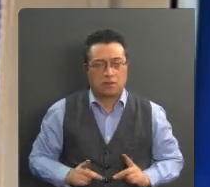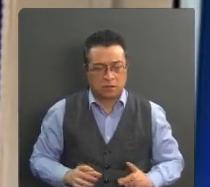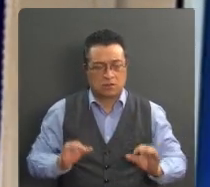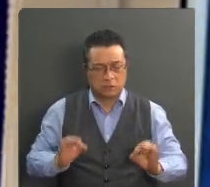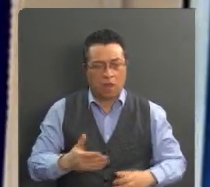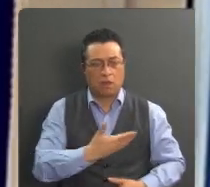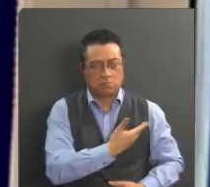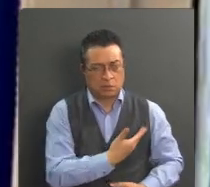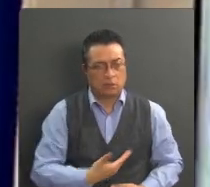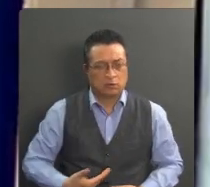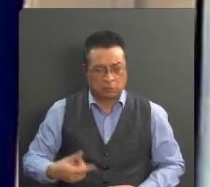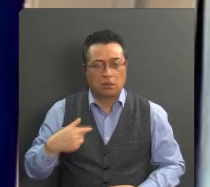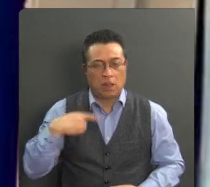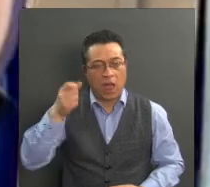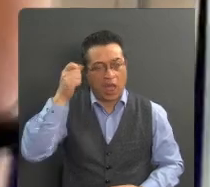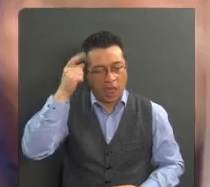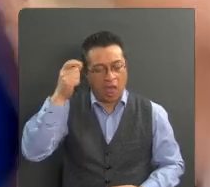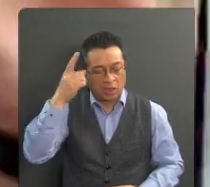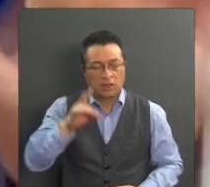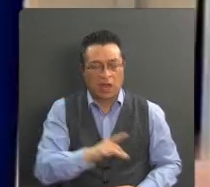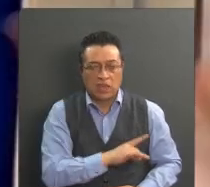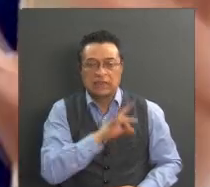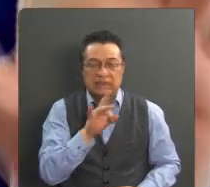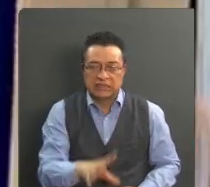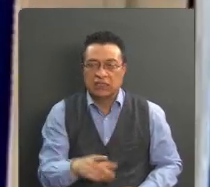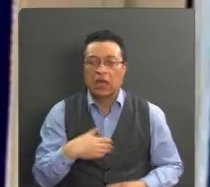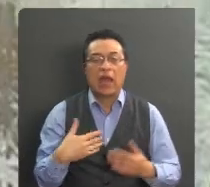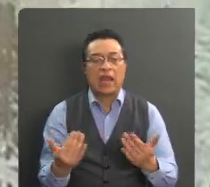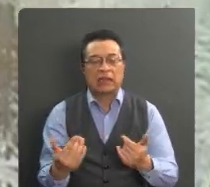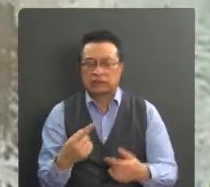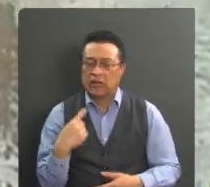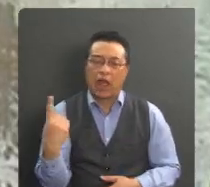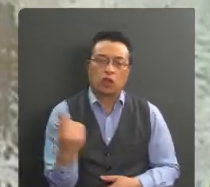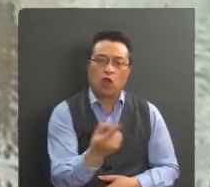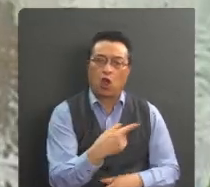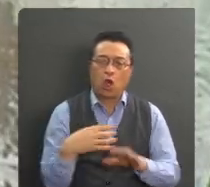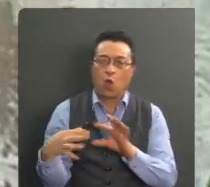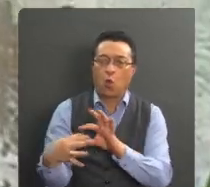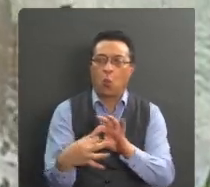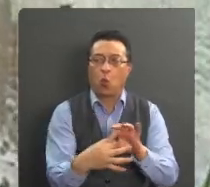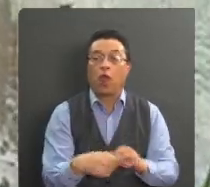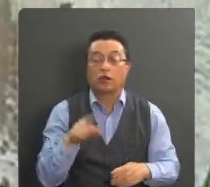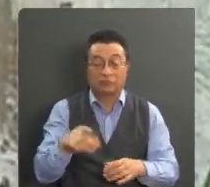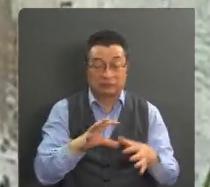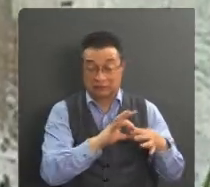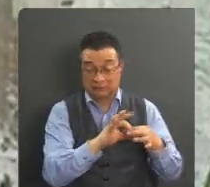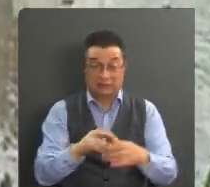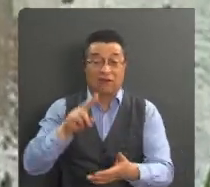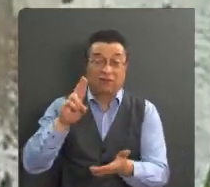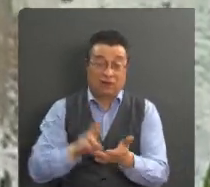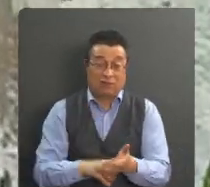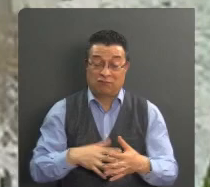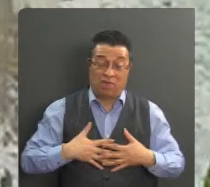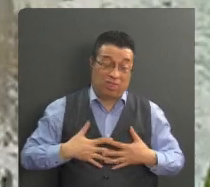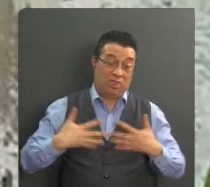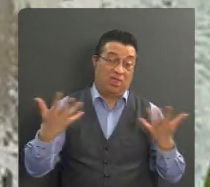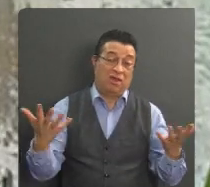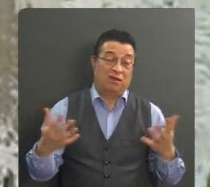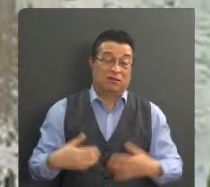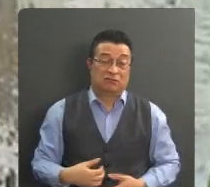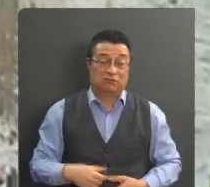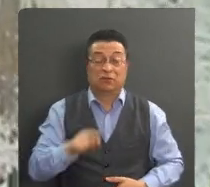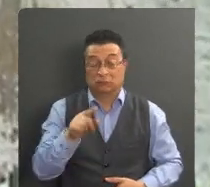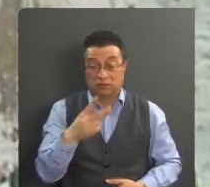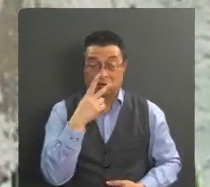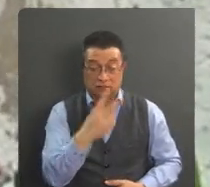también entender que Chile nos necesita a todos unidos. Lo que ocurrió fue un verdadero desaire y es un reflejo de lo que hemos visto en